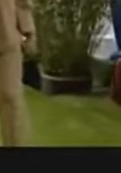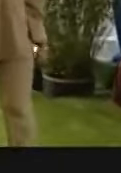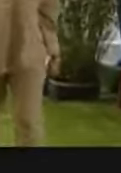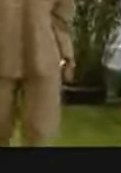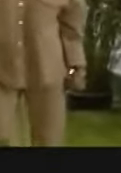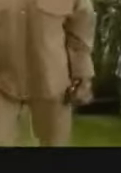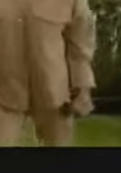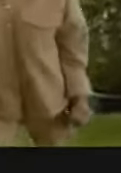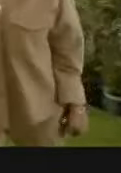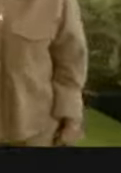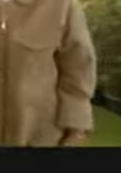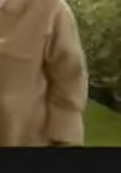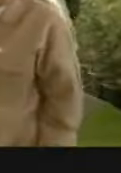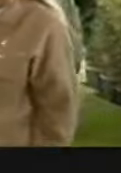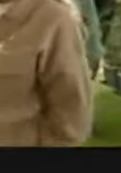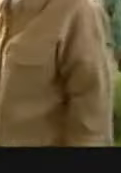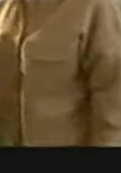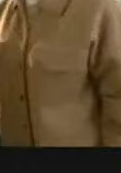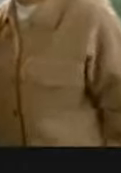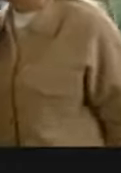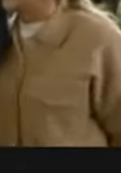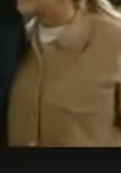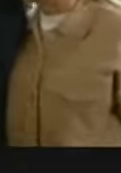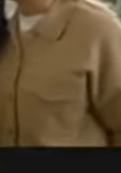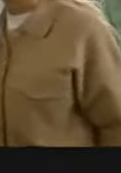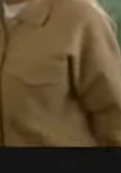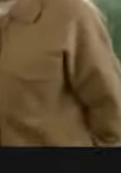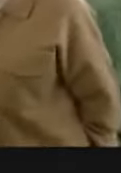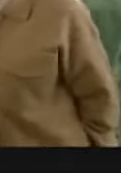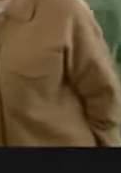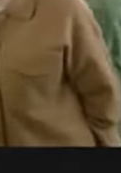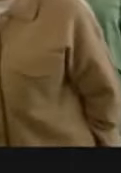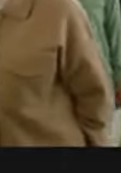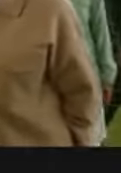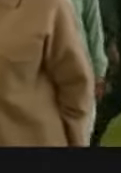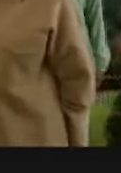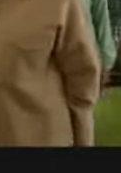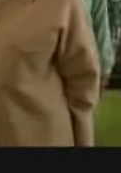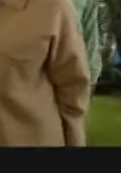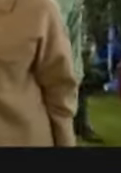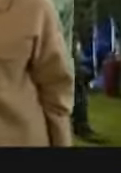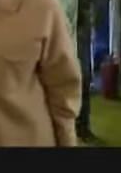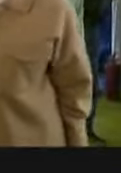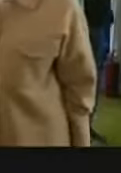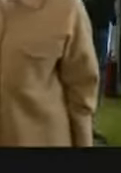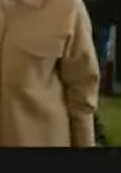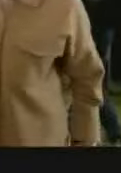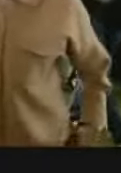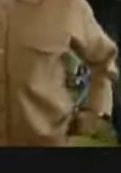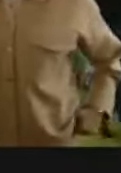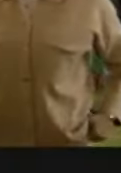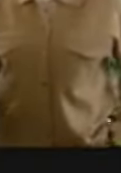inauguración y el lanzamiento de la gran misión Ciencia, Tecnología e Innovación. Doctor Humberto Fernández Morán.